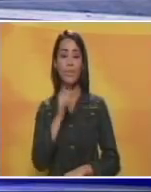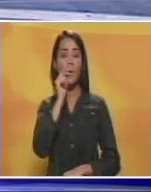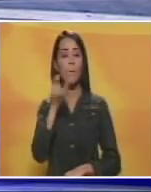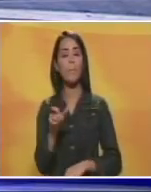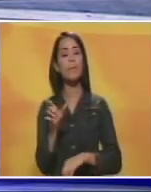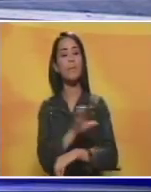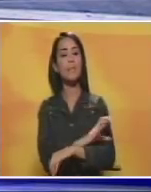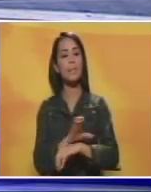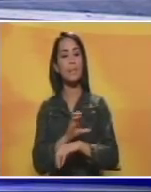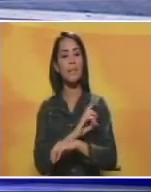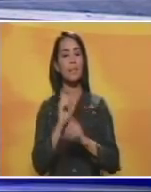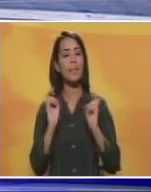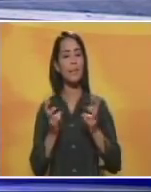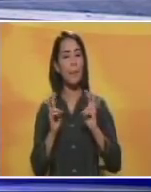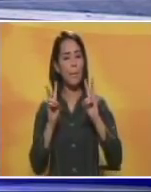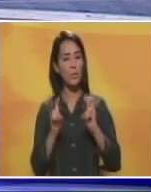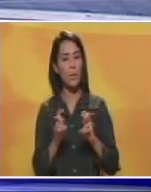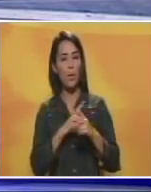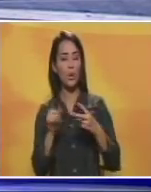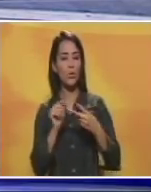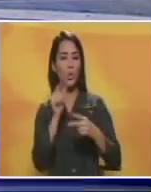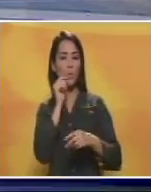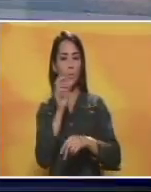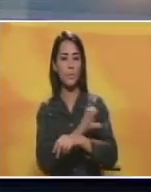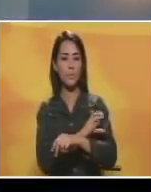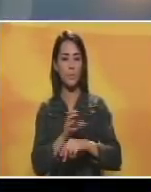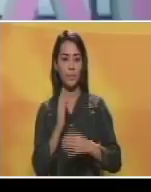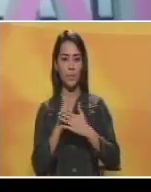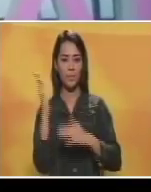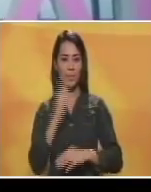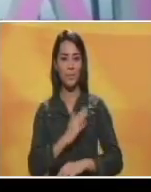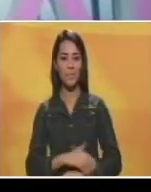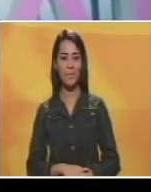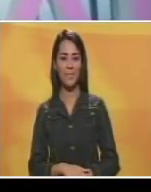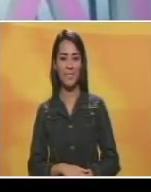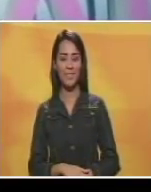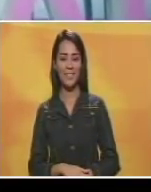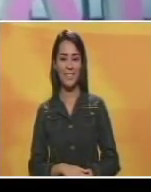un clip de su próximo tema con Ozuna. Los detalles en Estrenos y Estrellas.